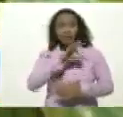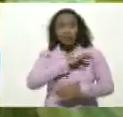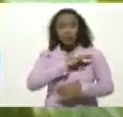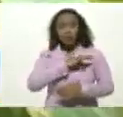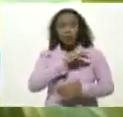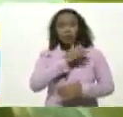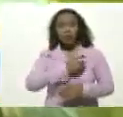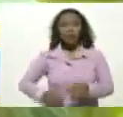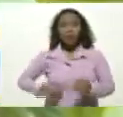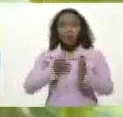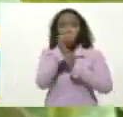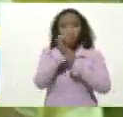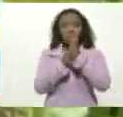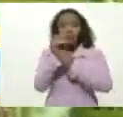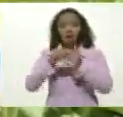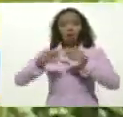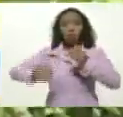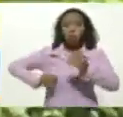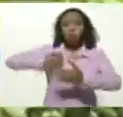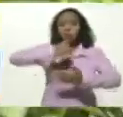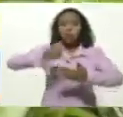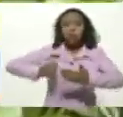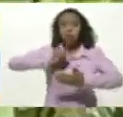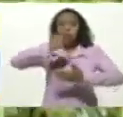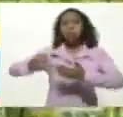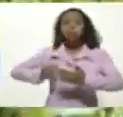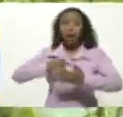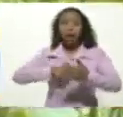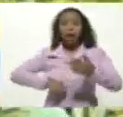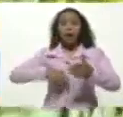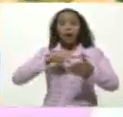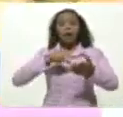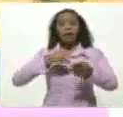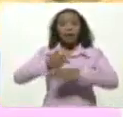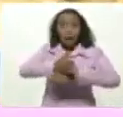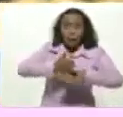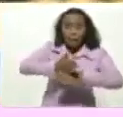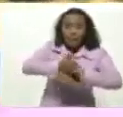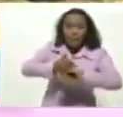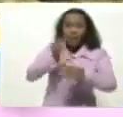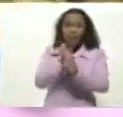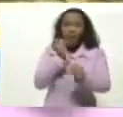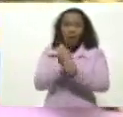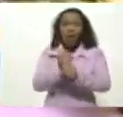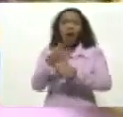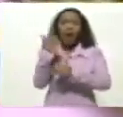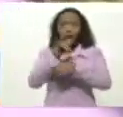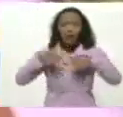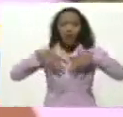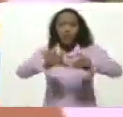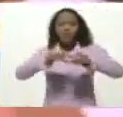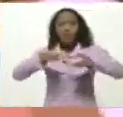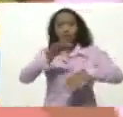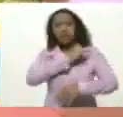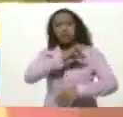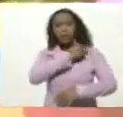presidente, tenemos reposteros, señor presidente, tenemos carpinteros, tenemos textiles, señor